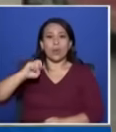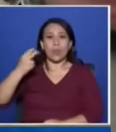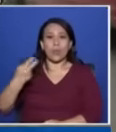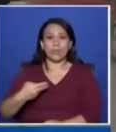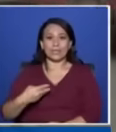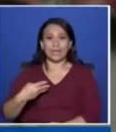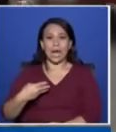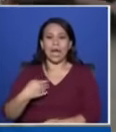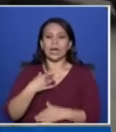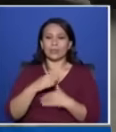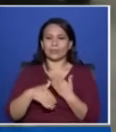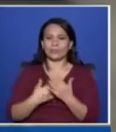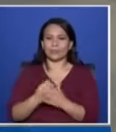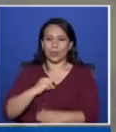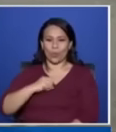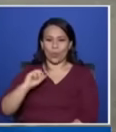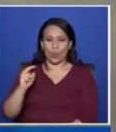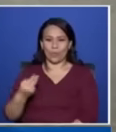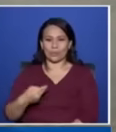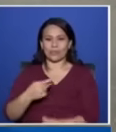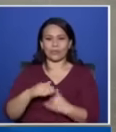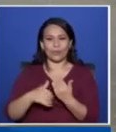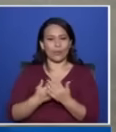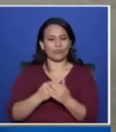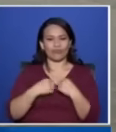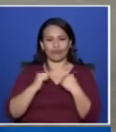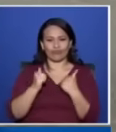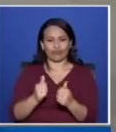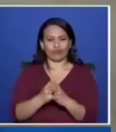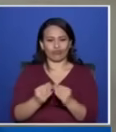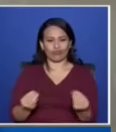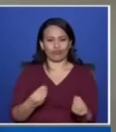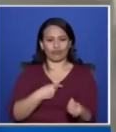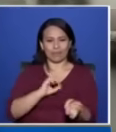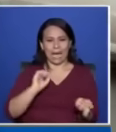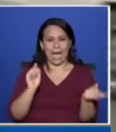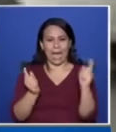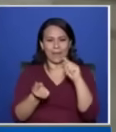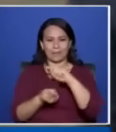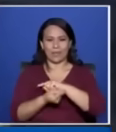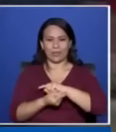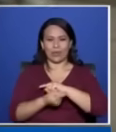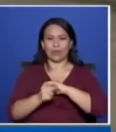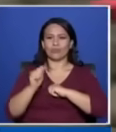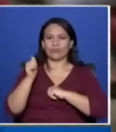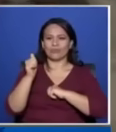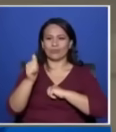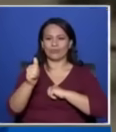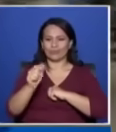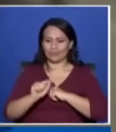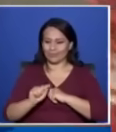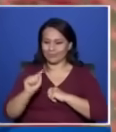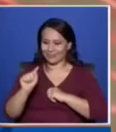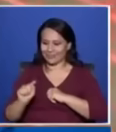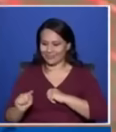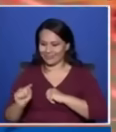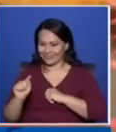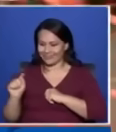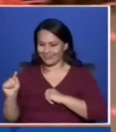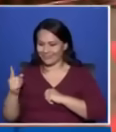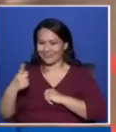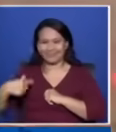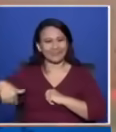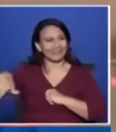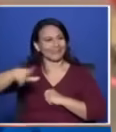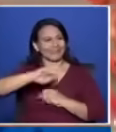aquí presentes en ese momento, pero ya estamos cambiando, no solo dando una solución parche, sino dando una solución definitiva para que luego este gran sector